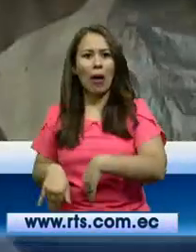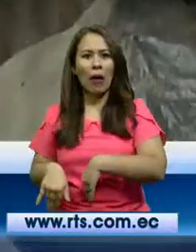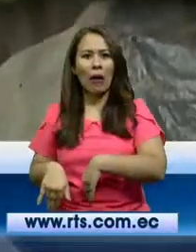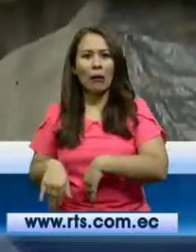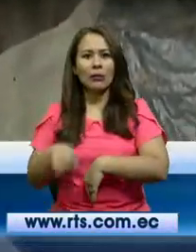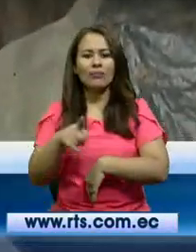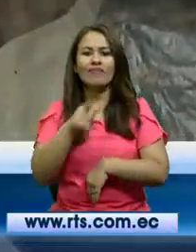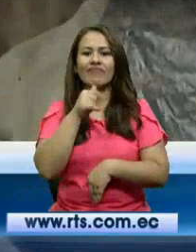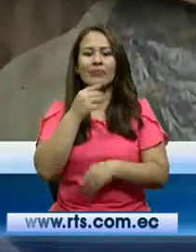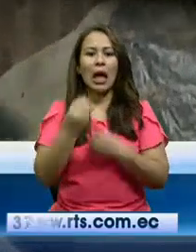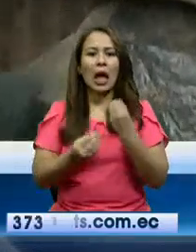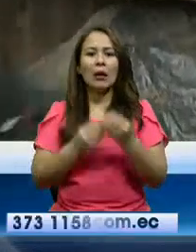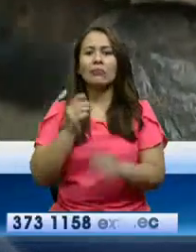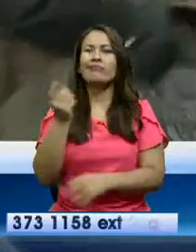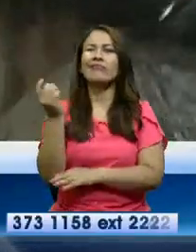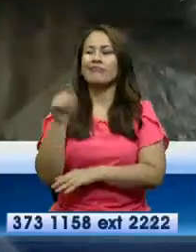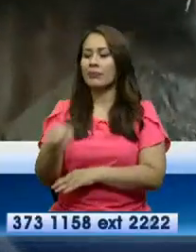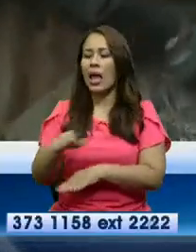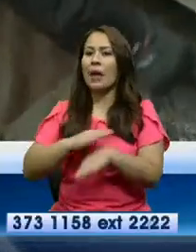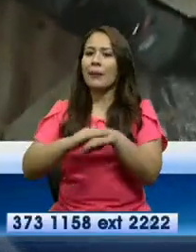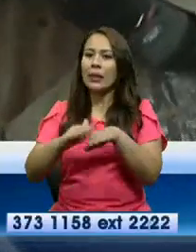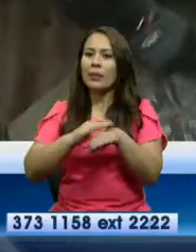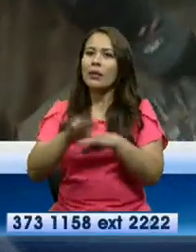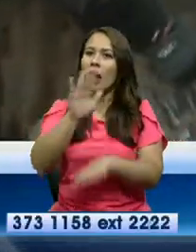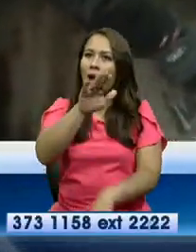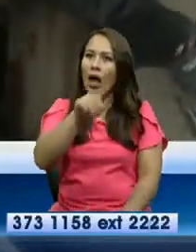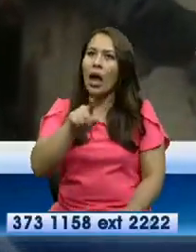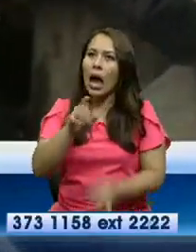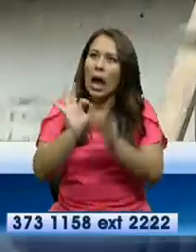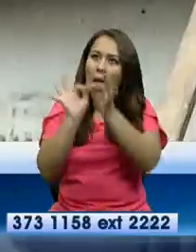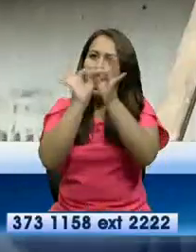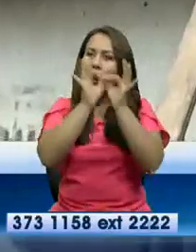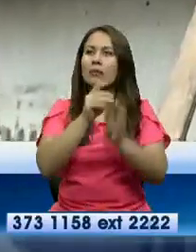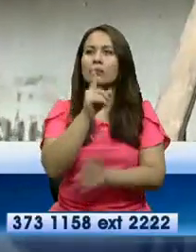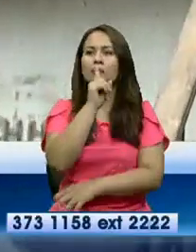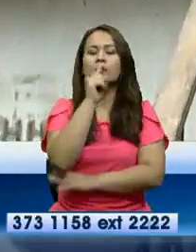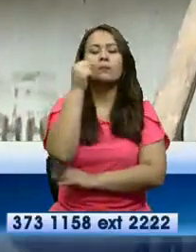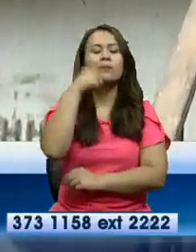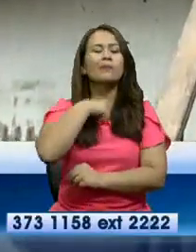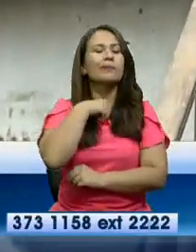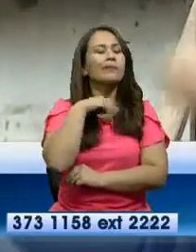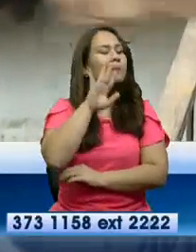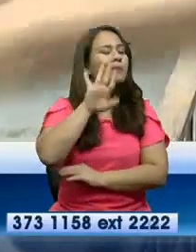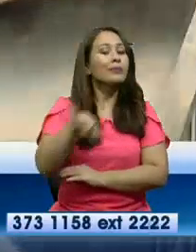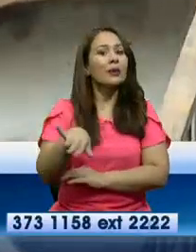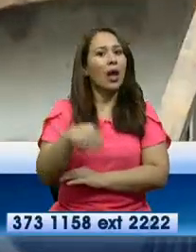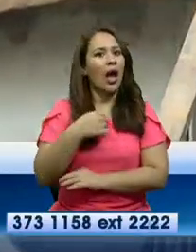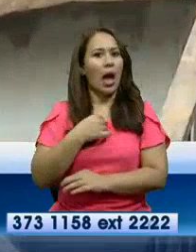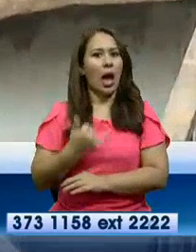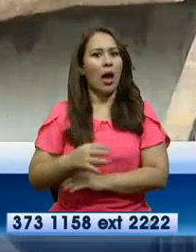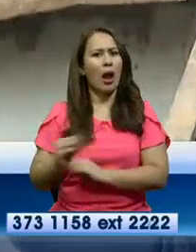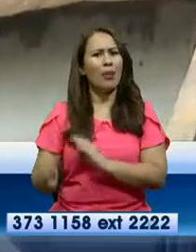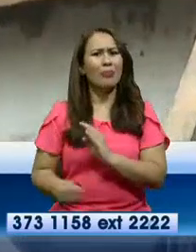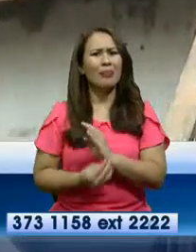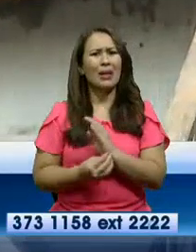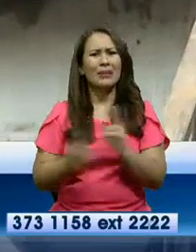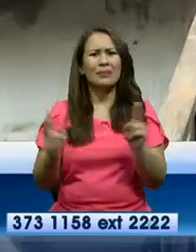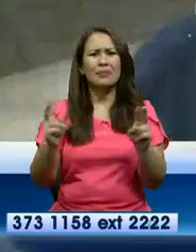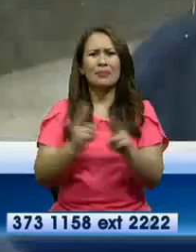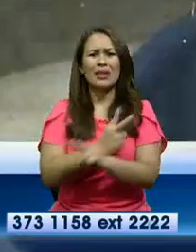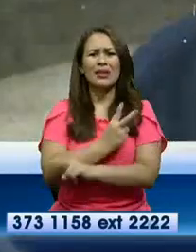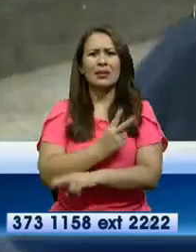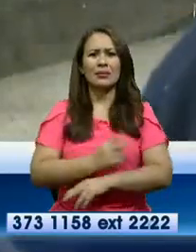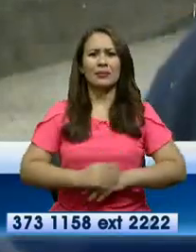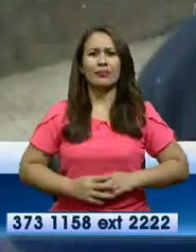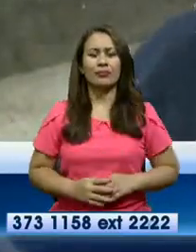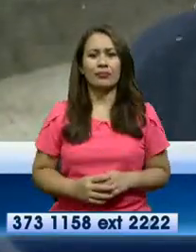abandonadas no hacen caso a los exhortos realizados por el municipio, por lo que esta desobediencia aumenta el nivel de riesgo.